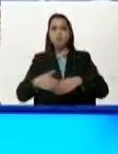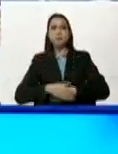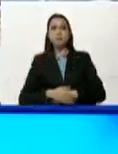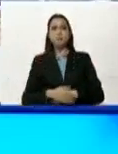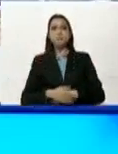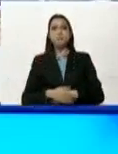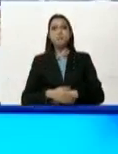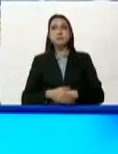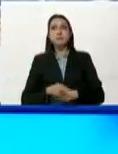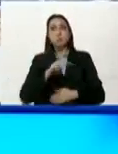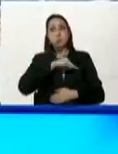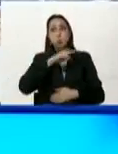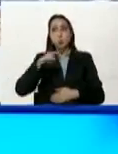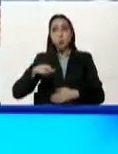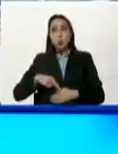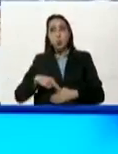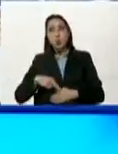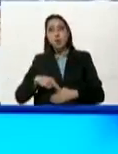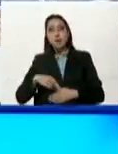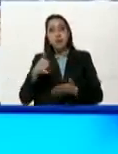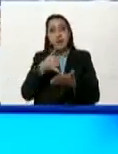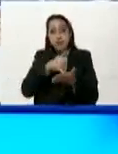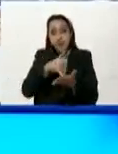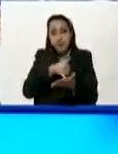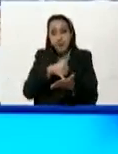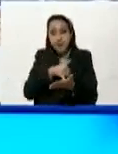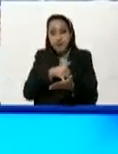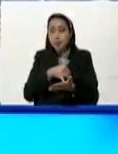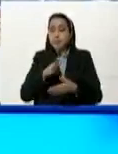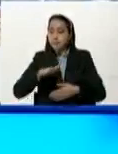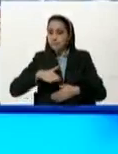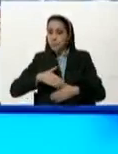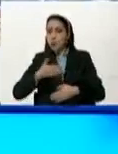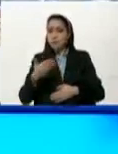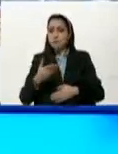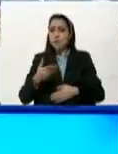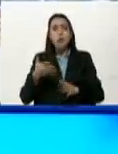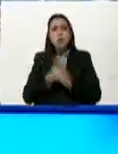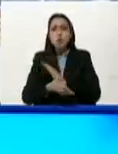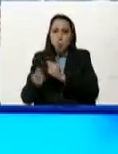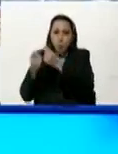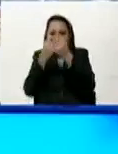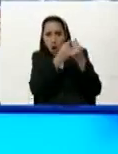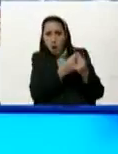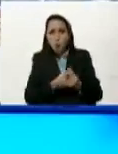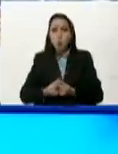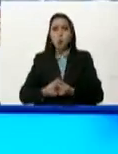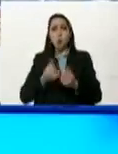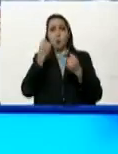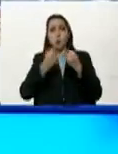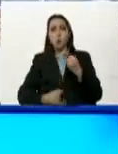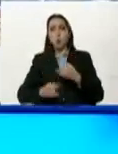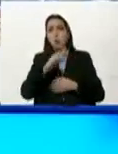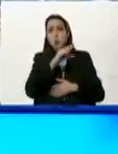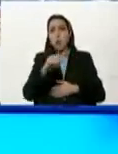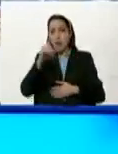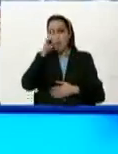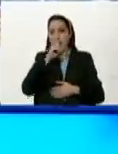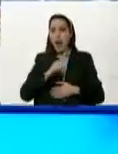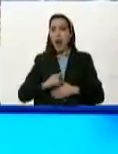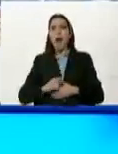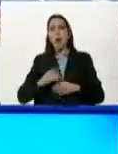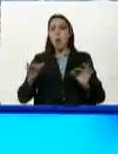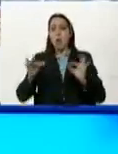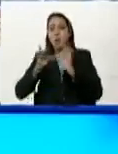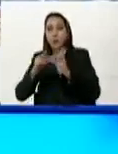nuestra mayor debilidad en el modelo económico en los últimos 100 años ha sido la dependencia